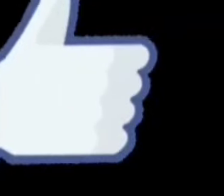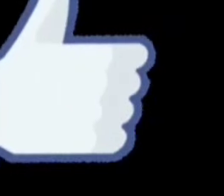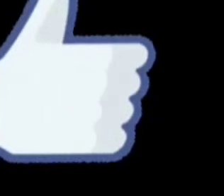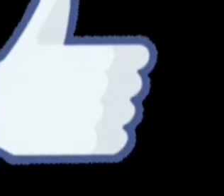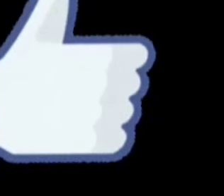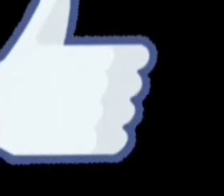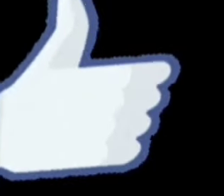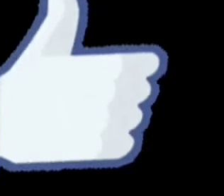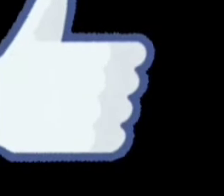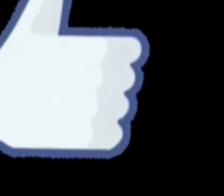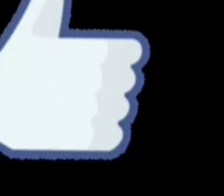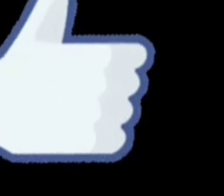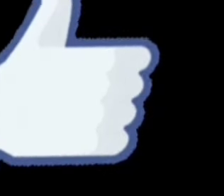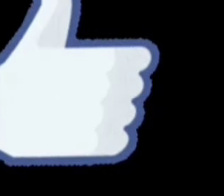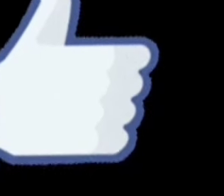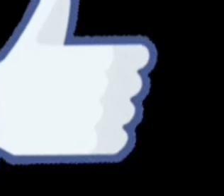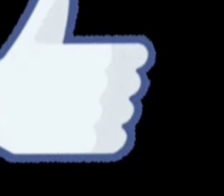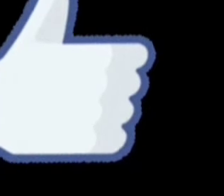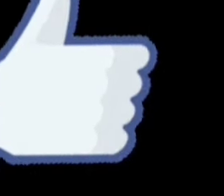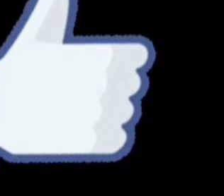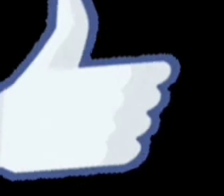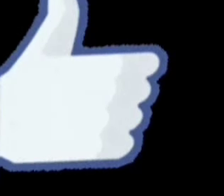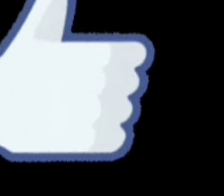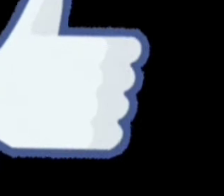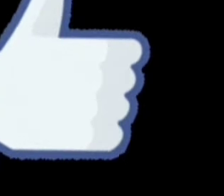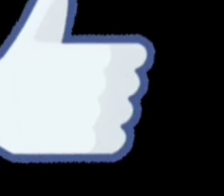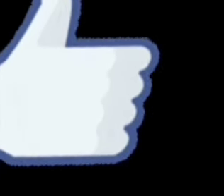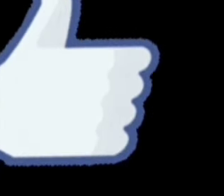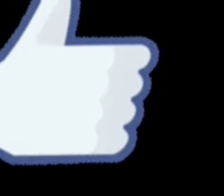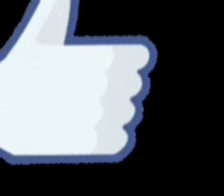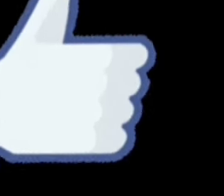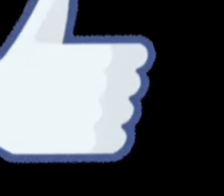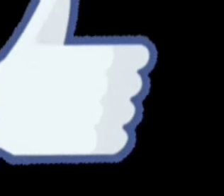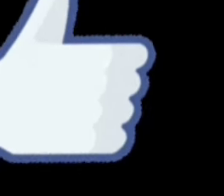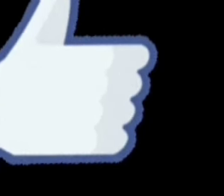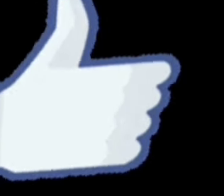Suscríbete, comparte el video, comenta y deja tu poderoso like. Muchas gracias.